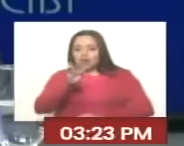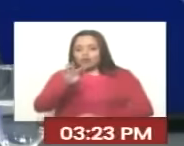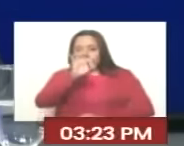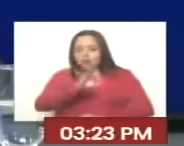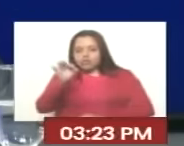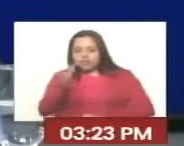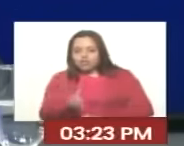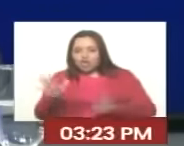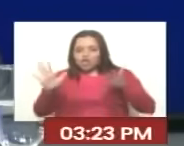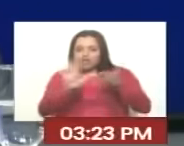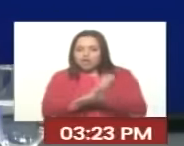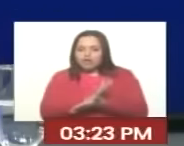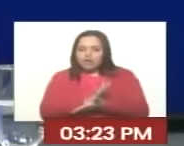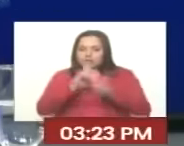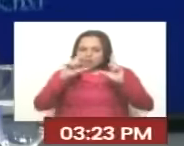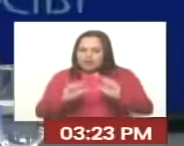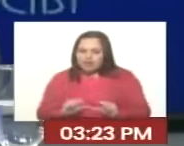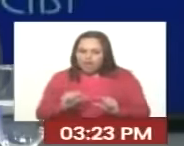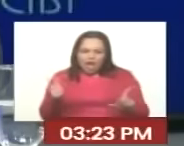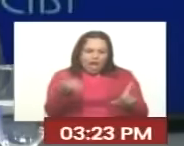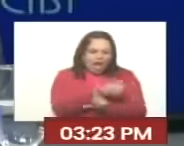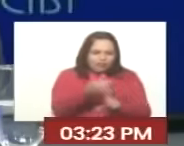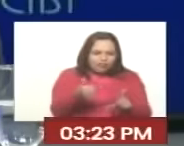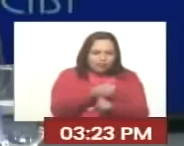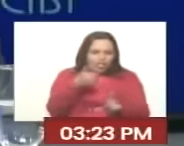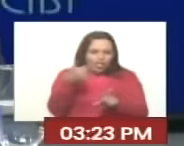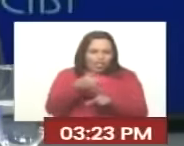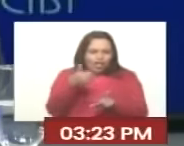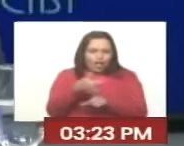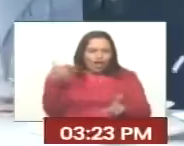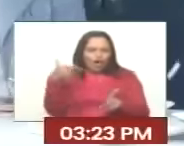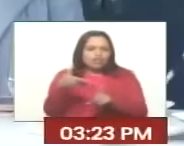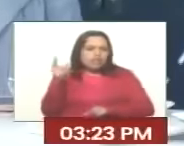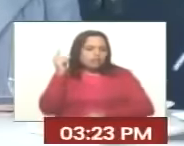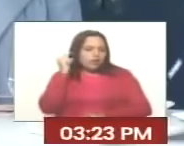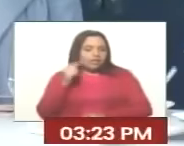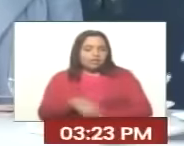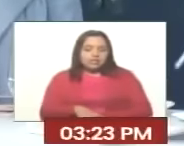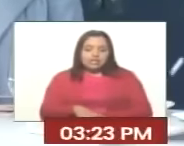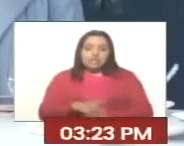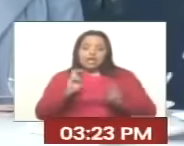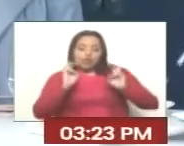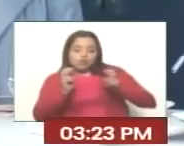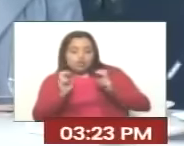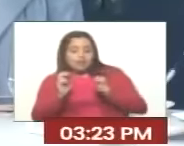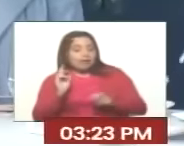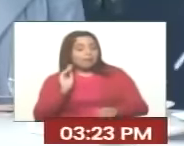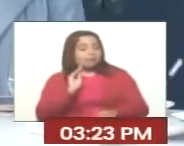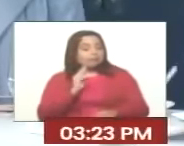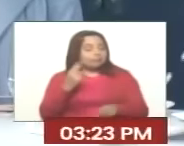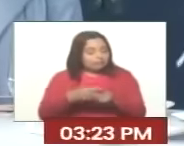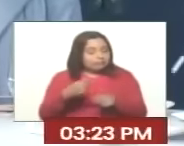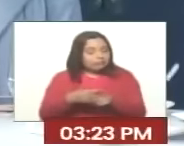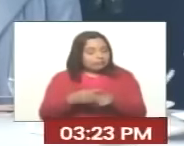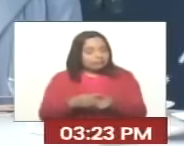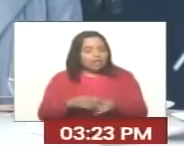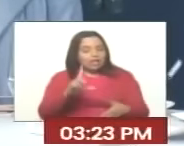65,4% de la violencia física contra las mujeres. Que es un tema, además, pero en toda América Latina. Pero mira el descenso,